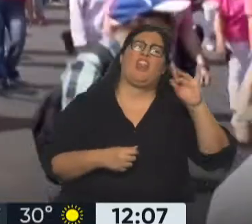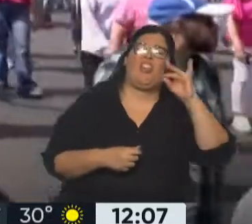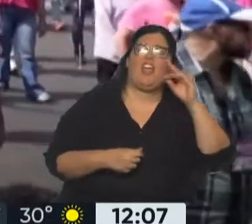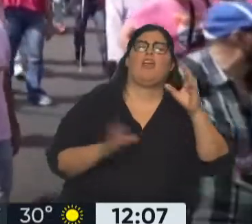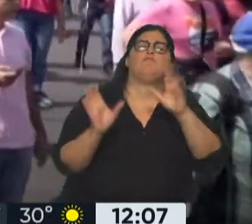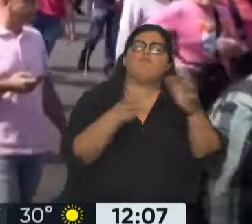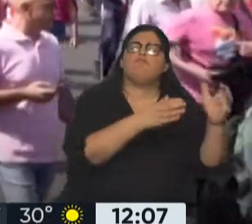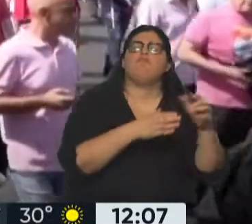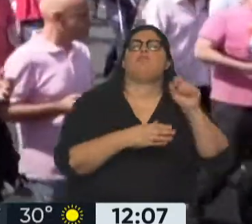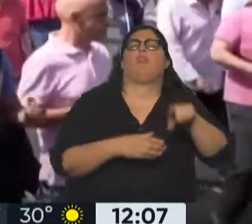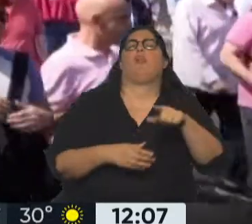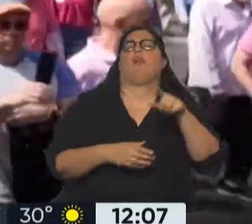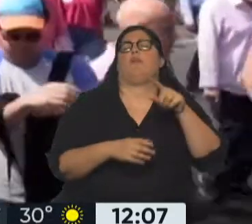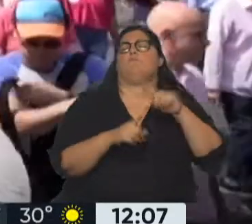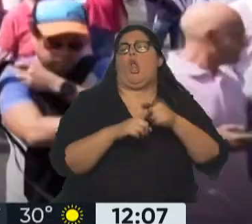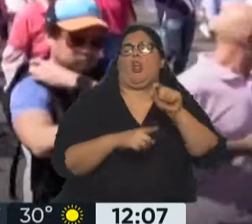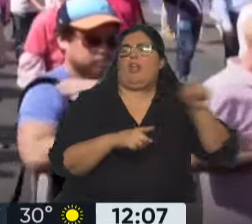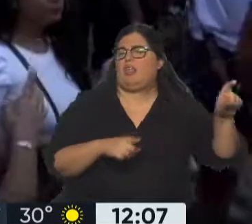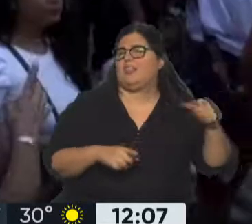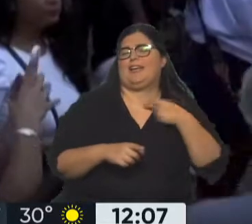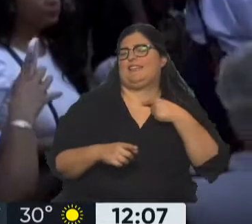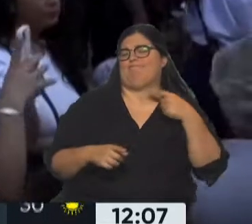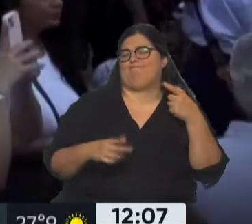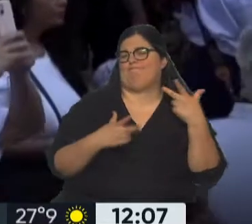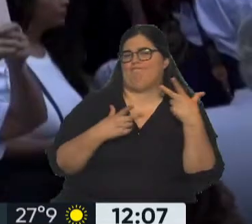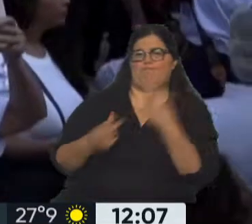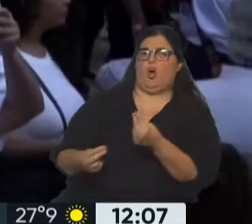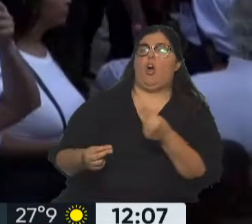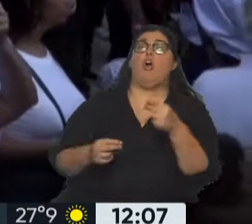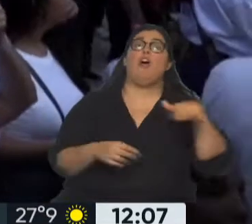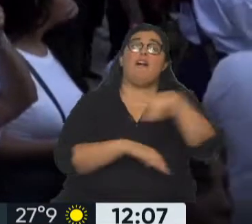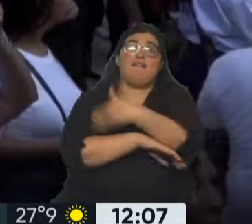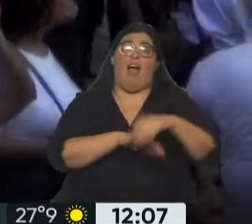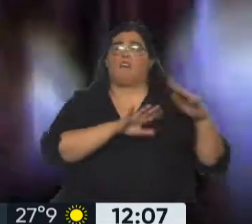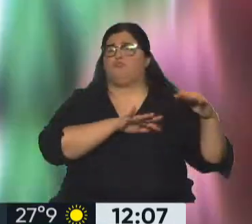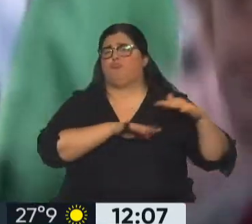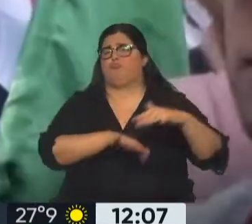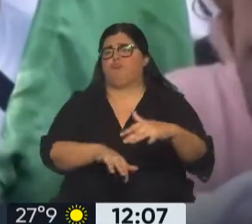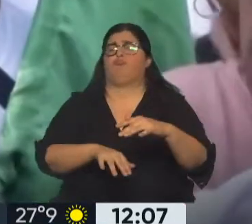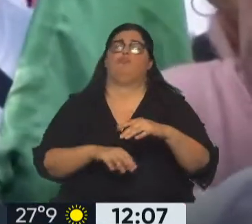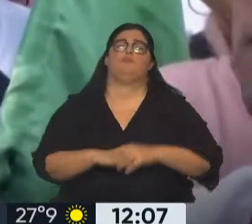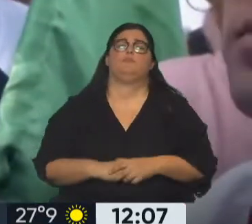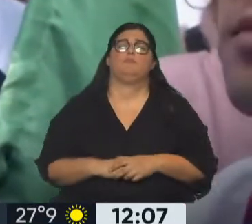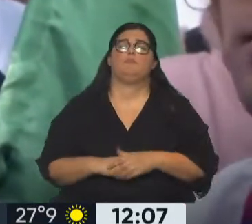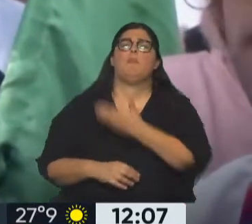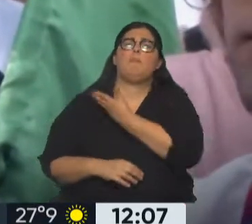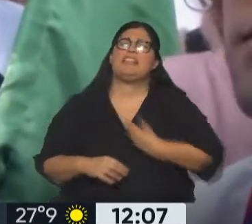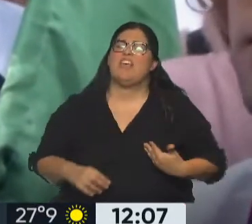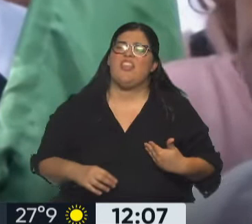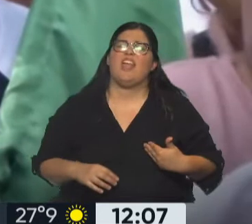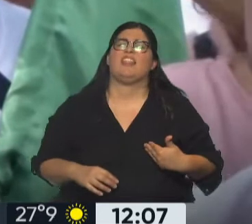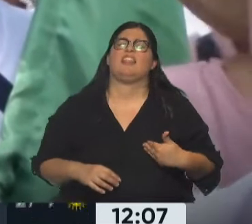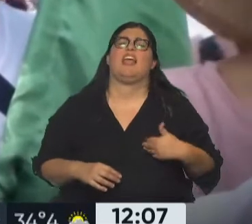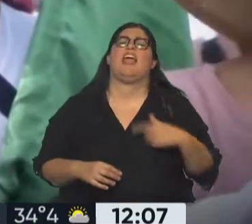sectores de la vida política mexicana, que se manifestaron masivamente en las calles en diversas ciudades del país. Presidente, el INE no